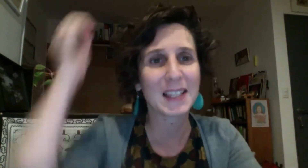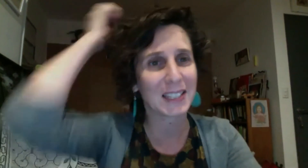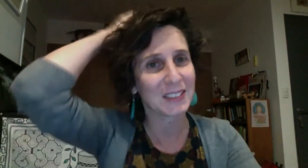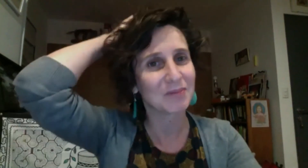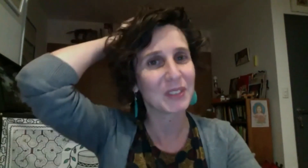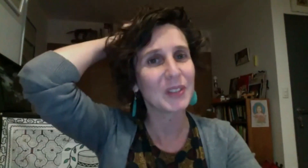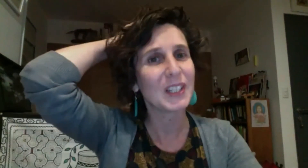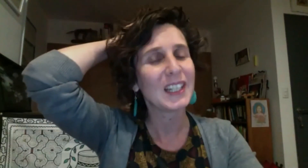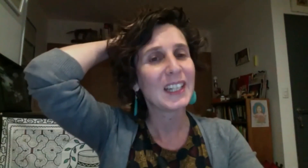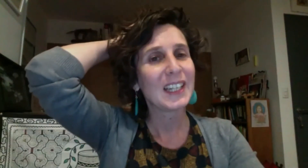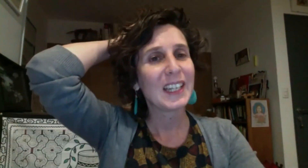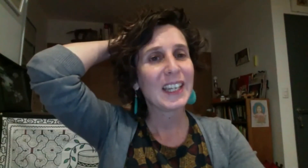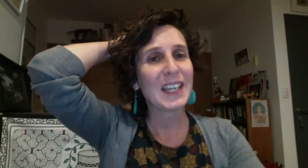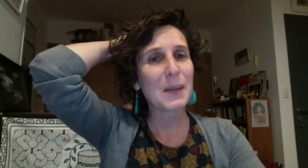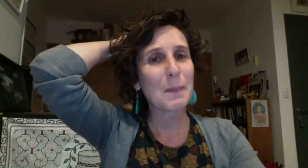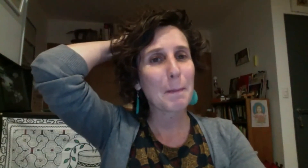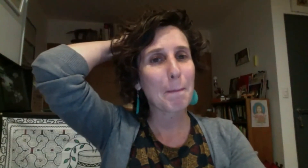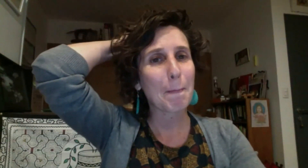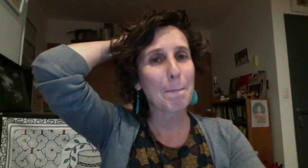presencialmente, ¿no?